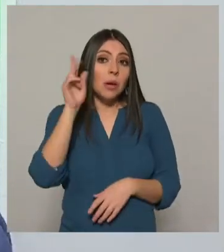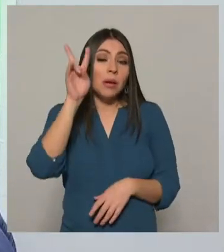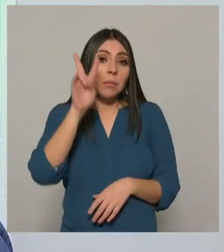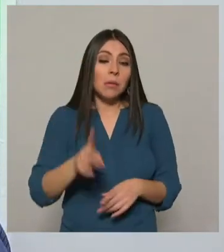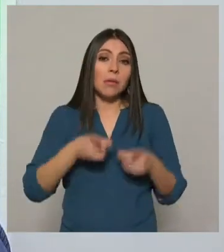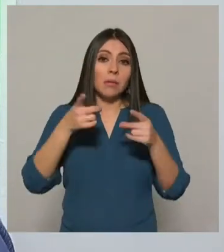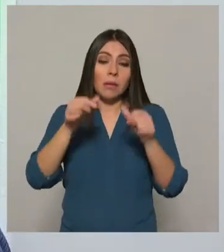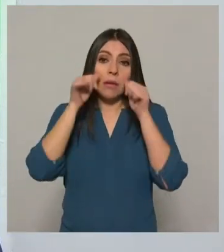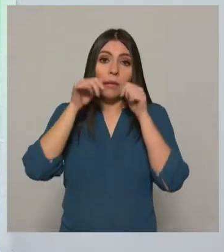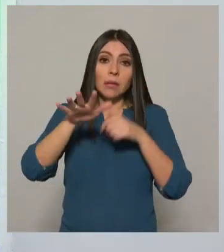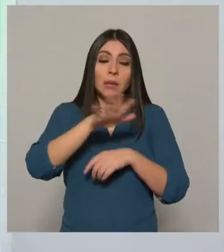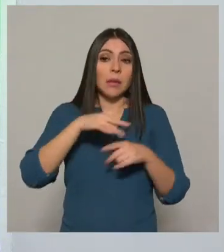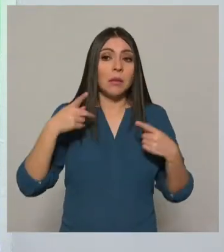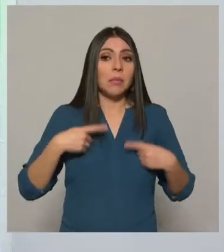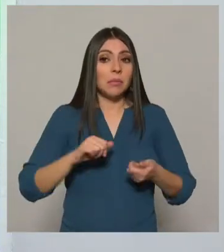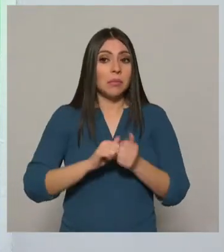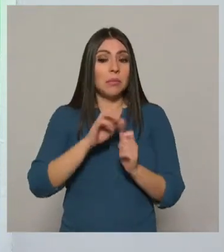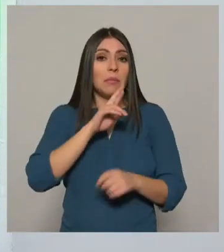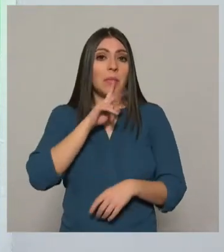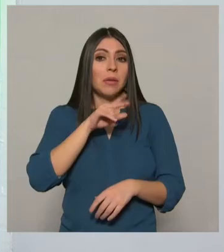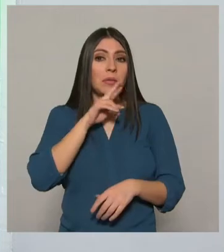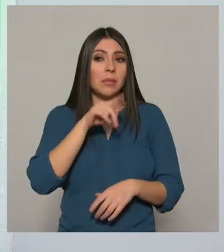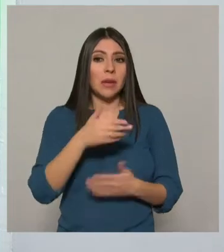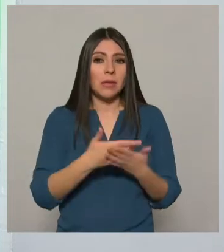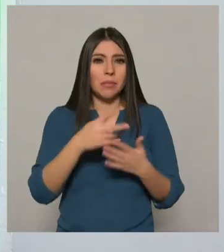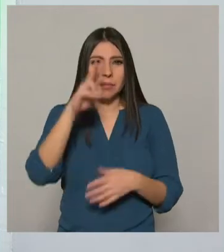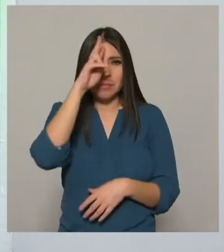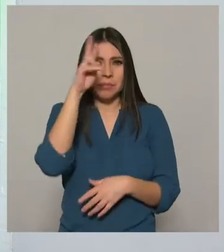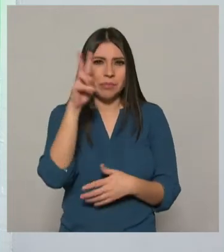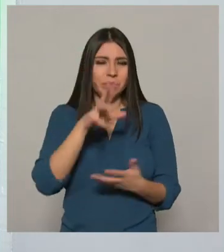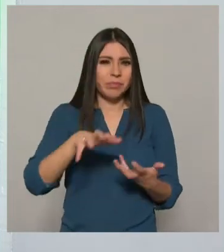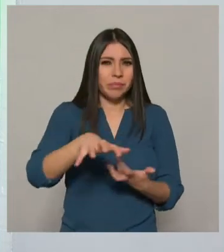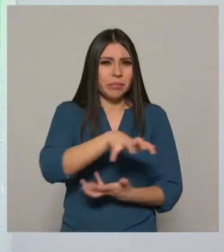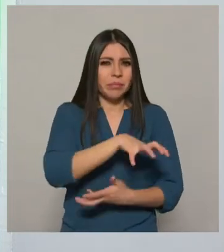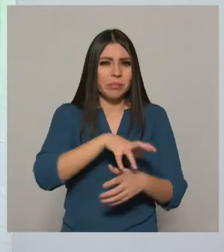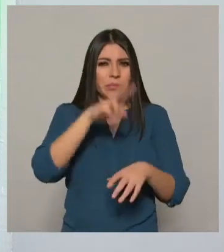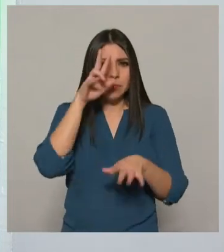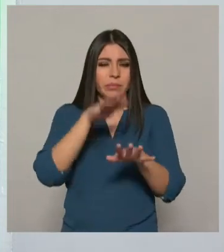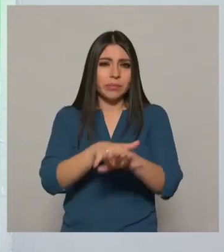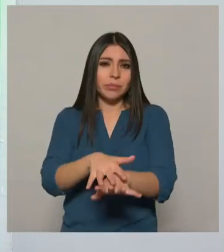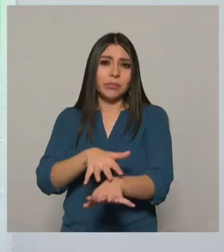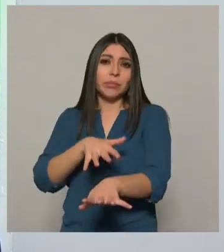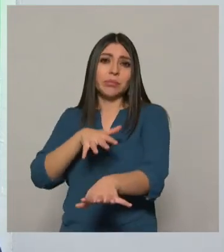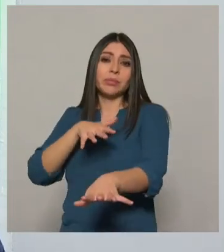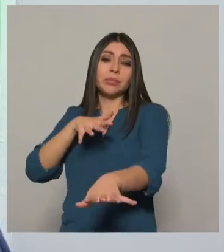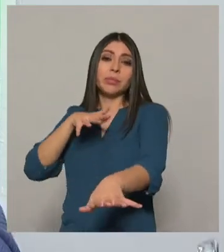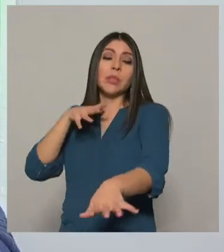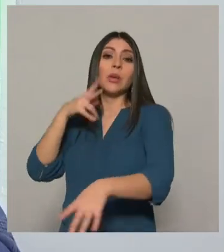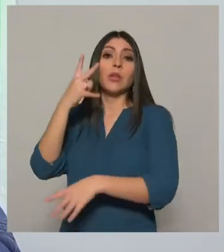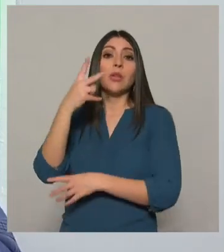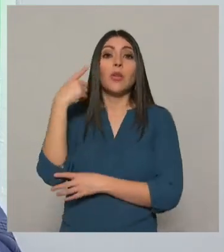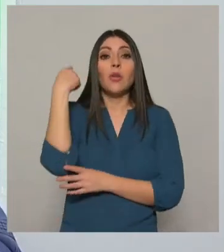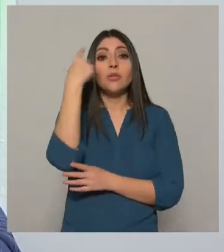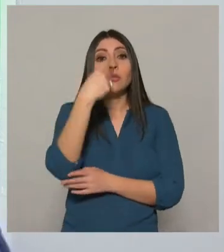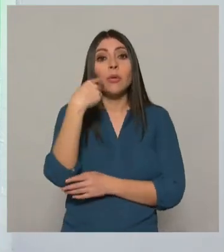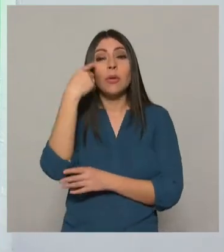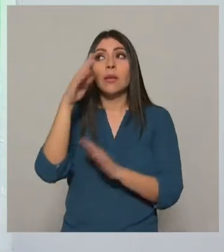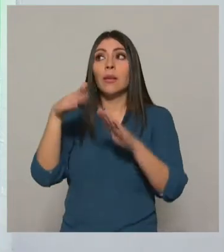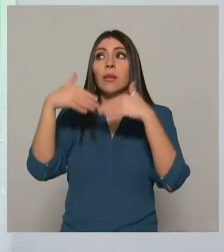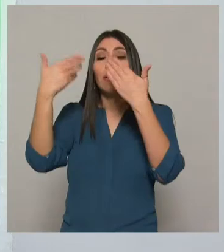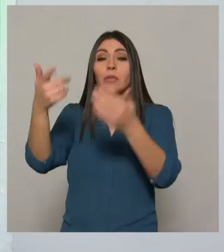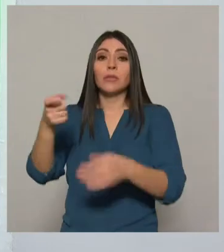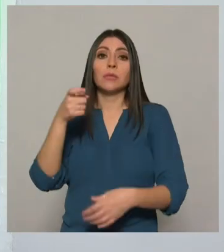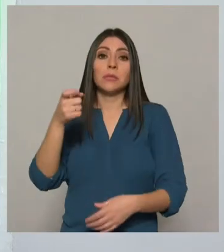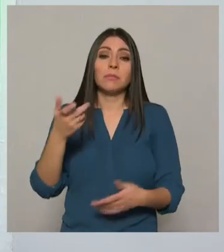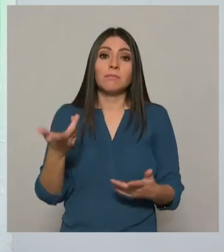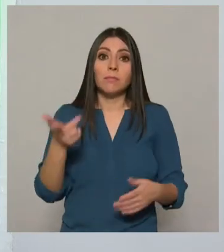ciudadanía y que esto mejore, hay caos y hay filas de más de 2 horas de tiempo para llegar a Xochimilco. Ojalá